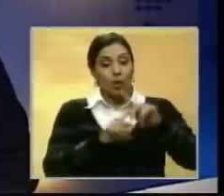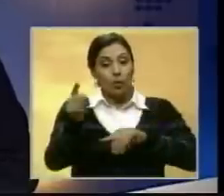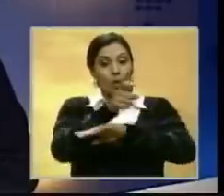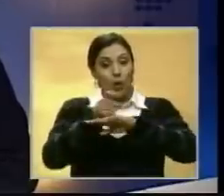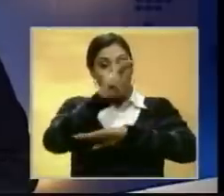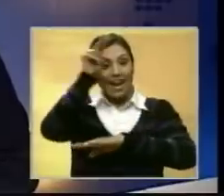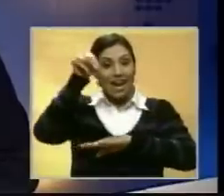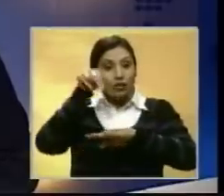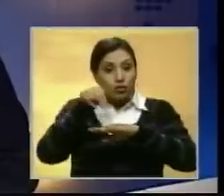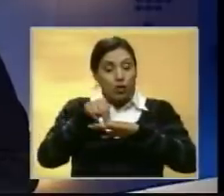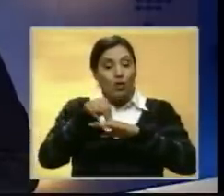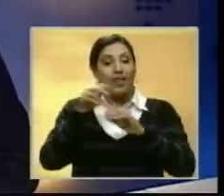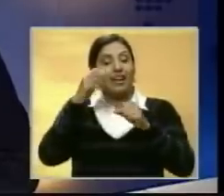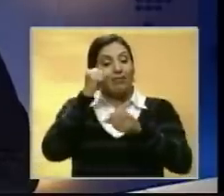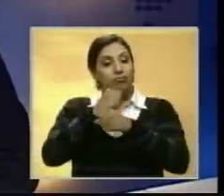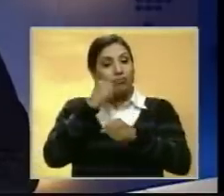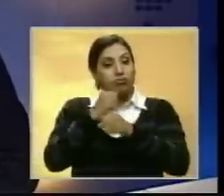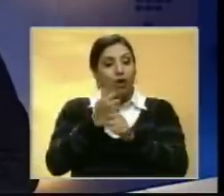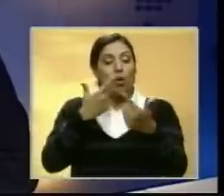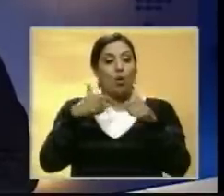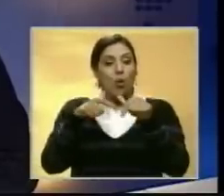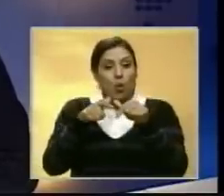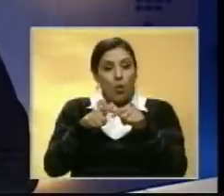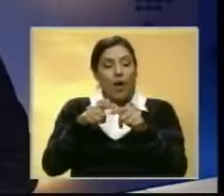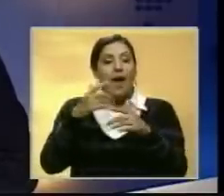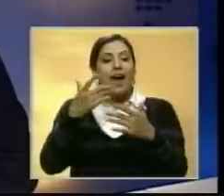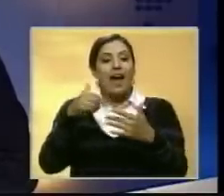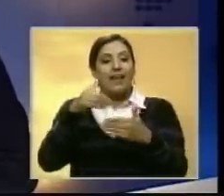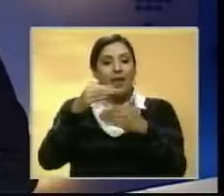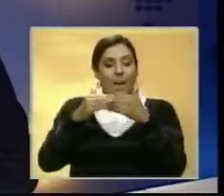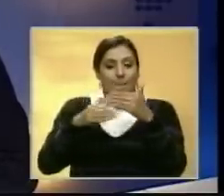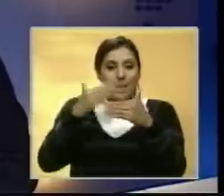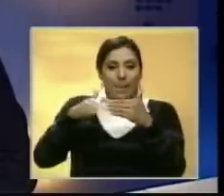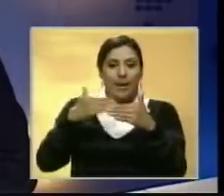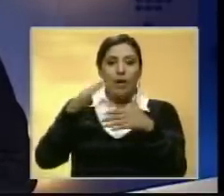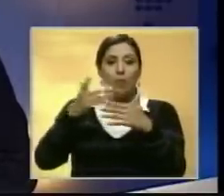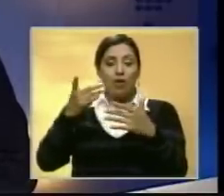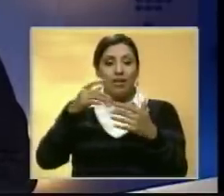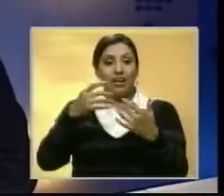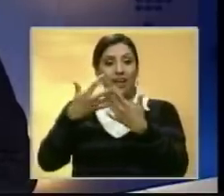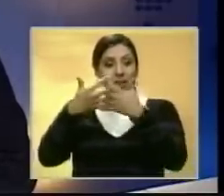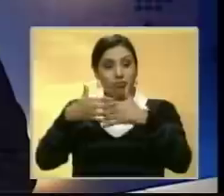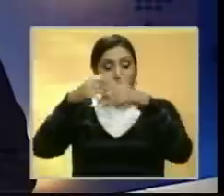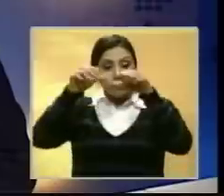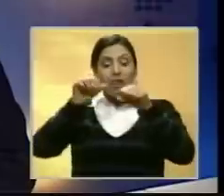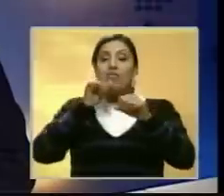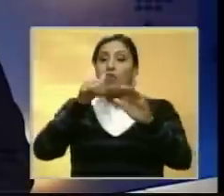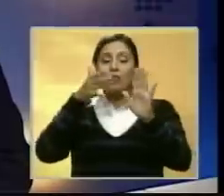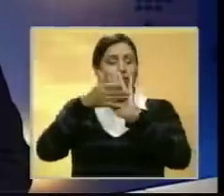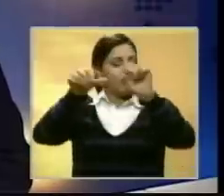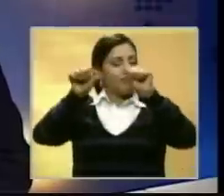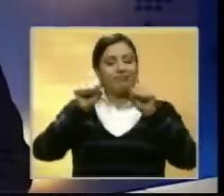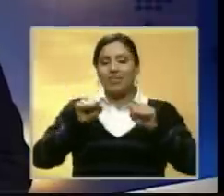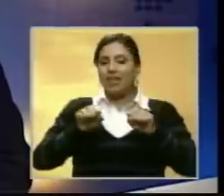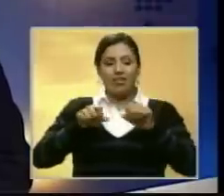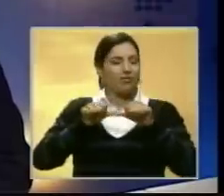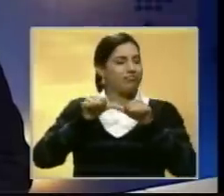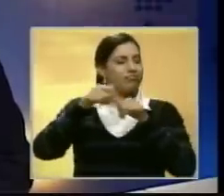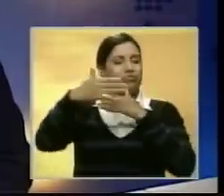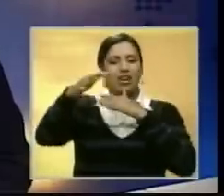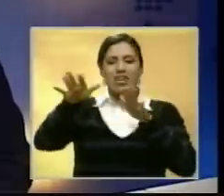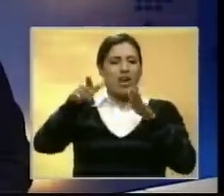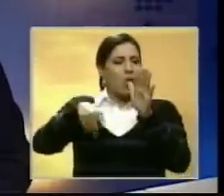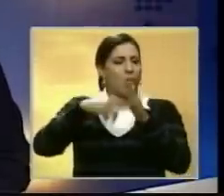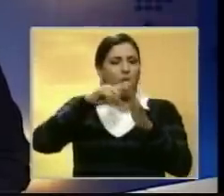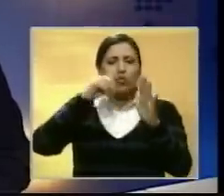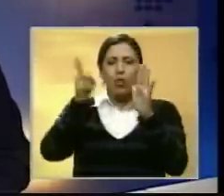nacional trabajará en el proceso de reactivación de Kimberly-Clark Venezuela, luego que la transnacional anunciara la suspensión indefinida de